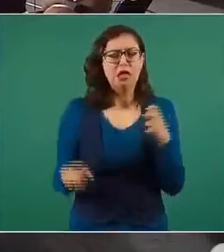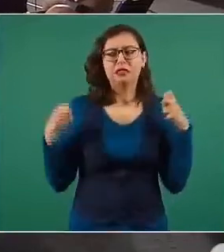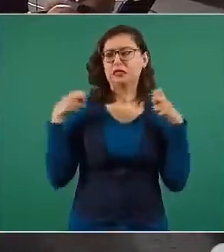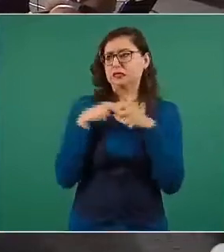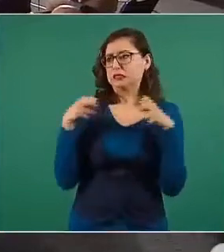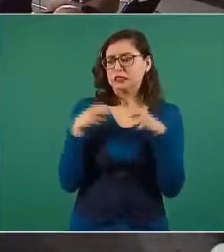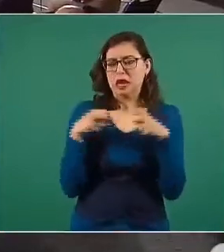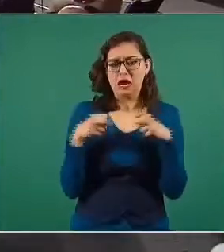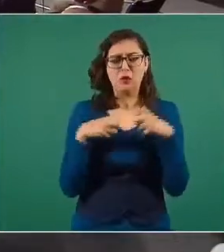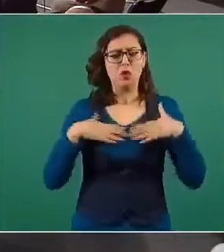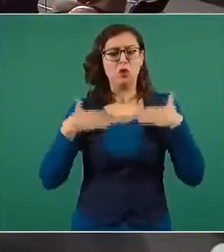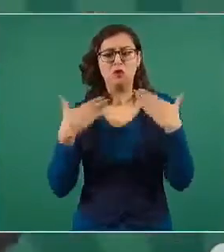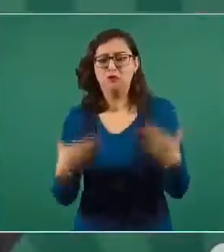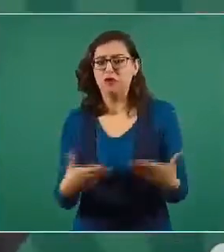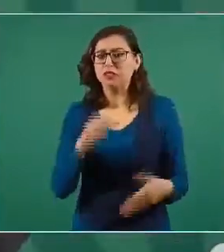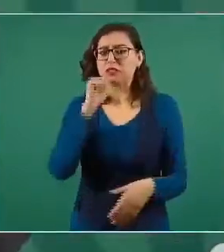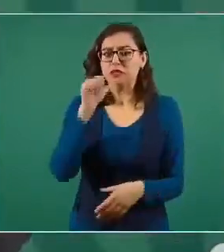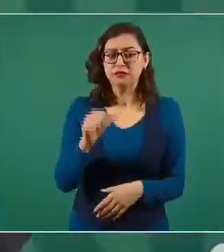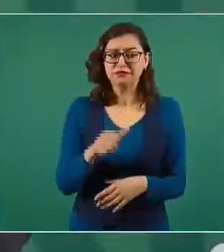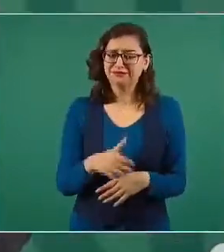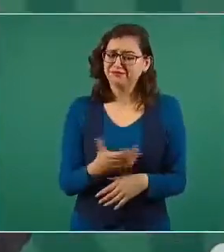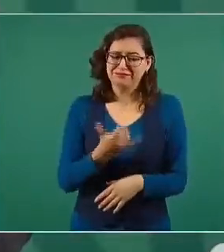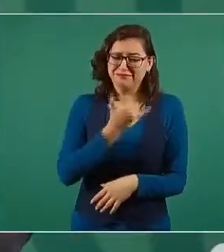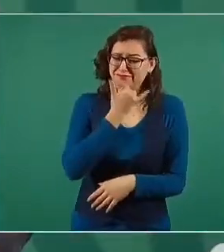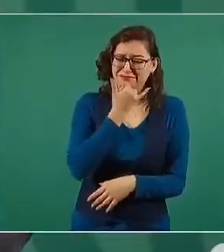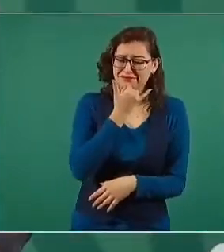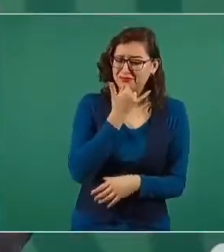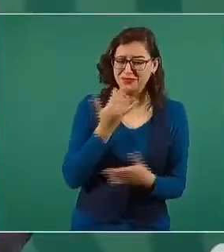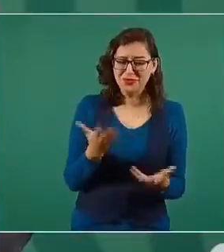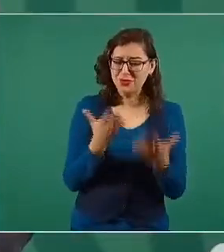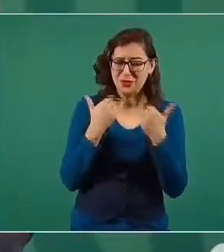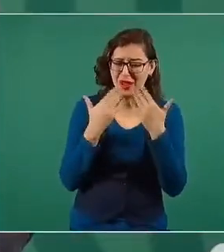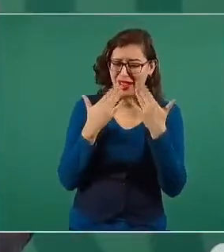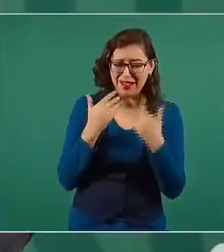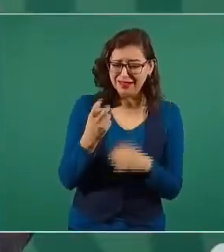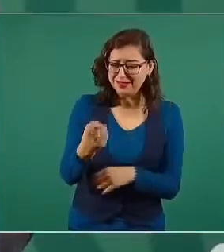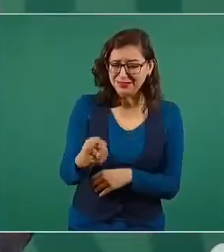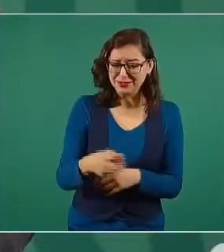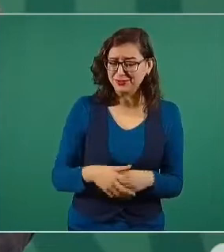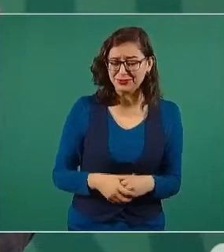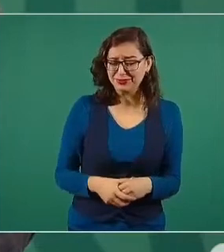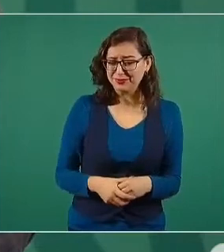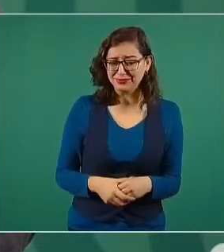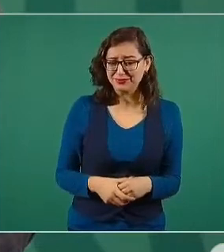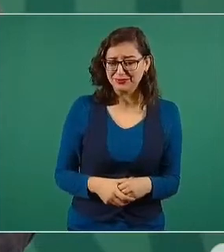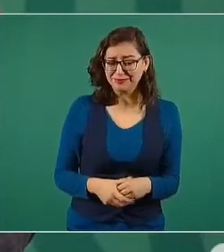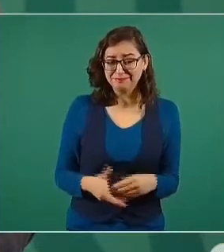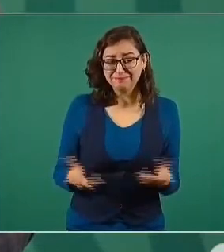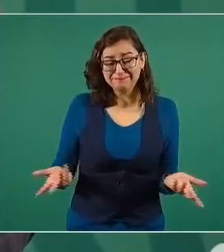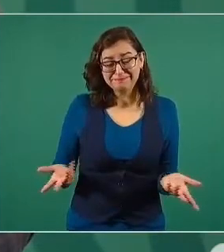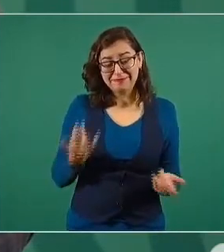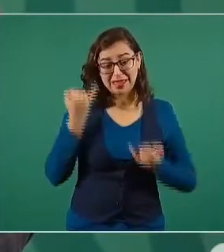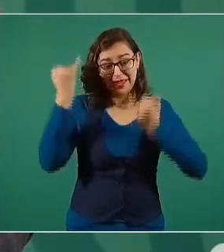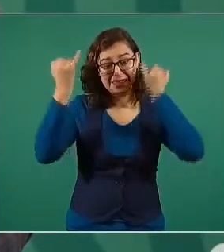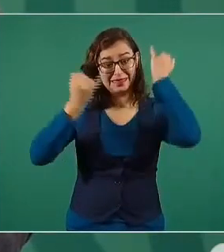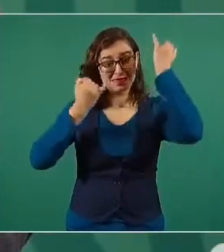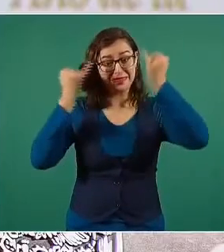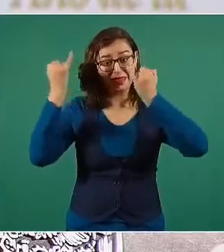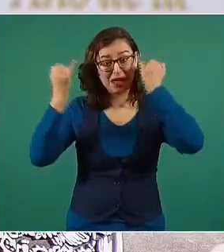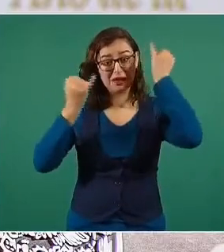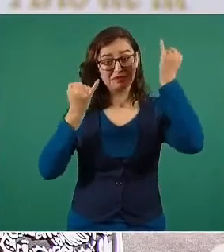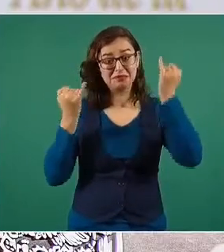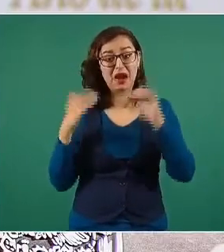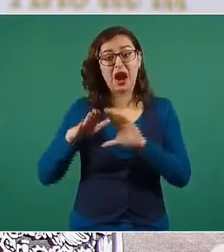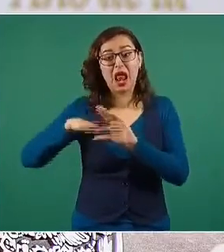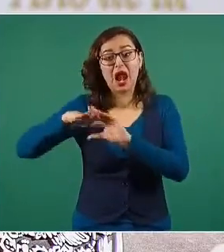desconfianza de la inversión, es un discurso que tiene que ver más con la